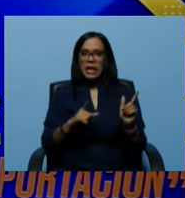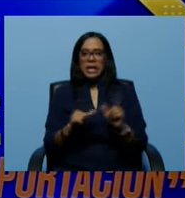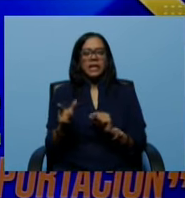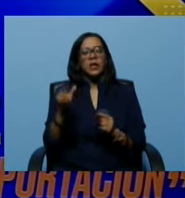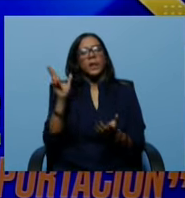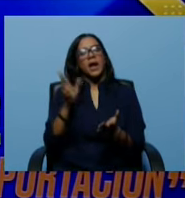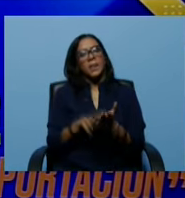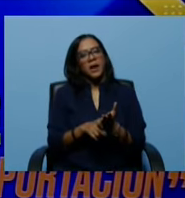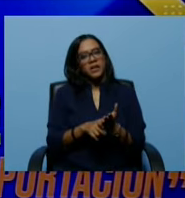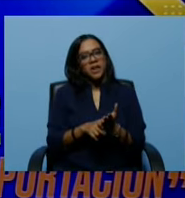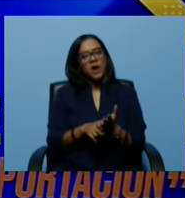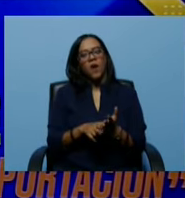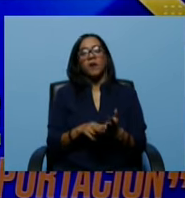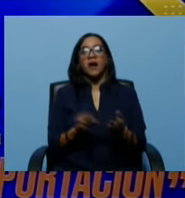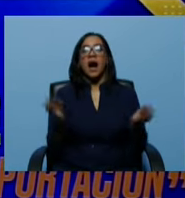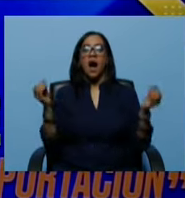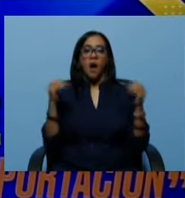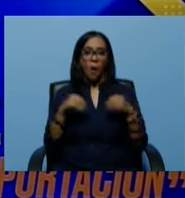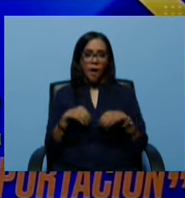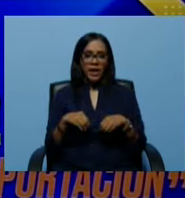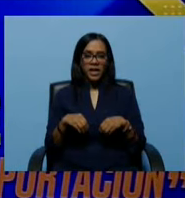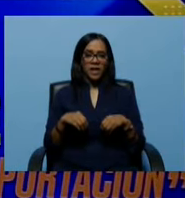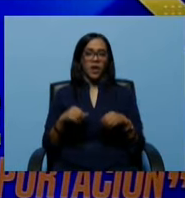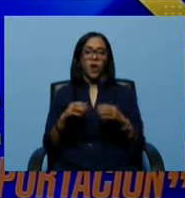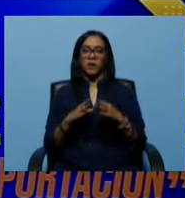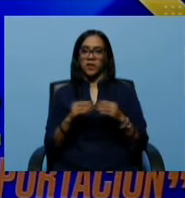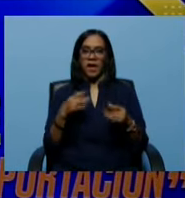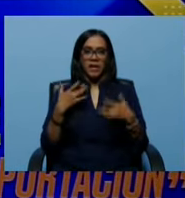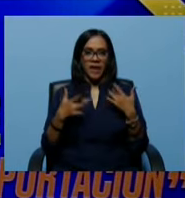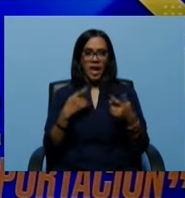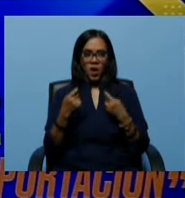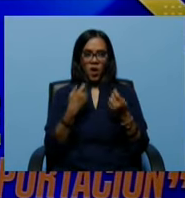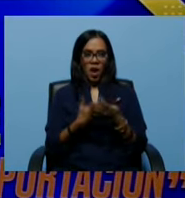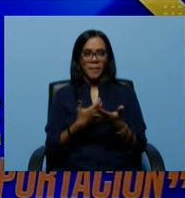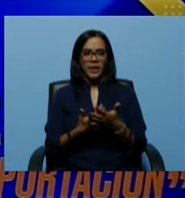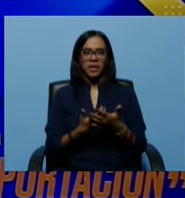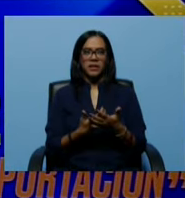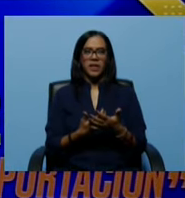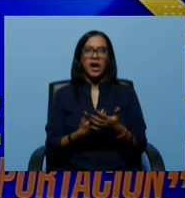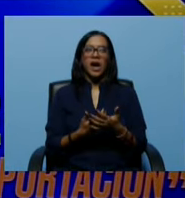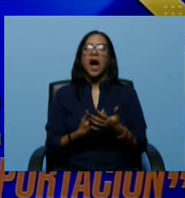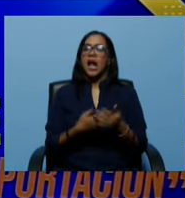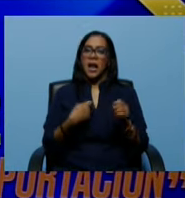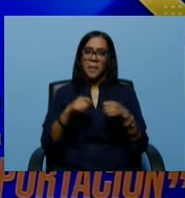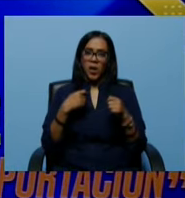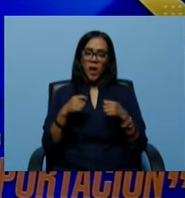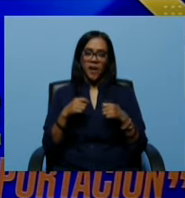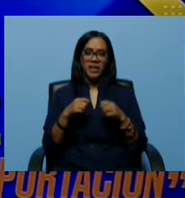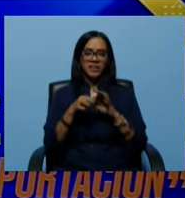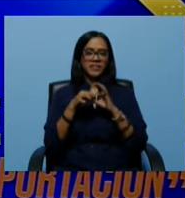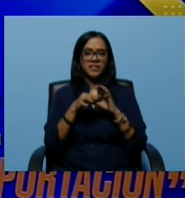aprobación, consensuado con todos los actores económicos, el protocolo unificado para